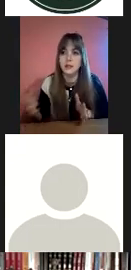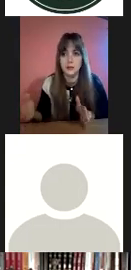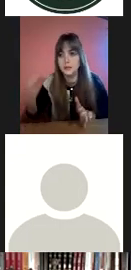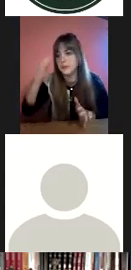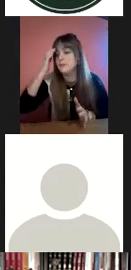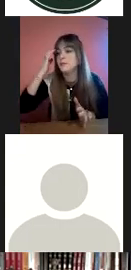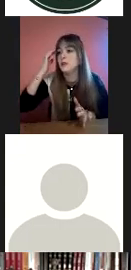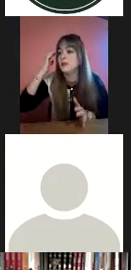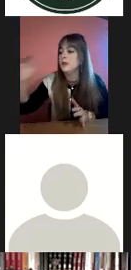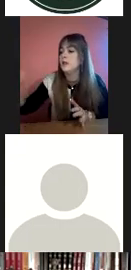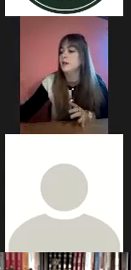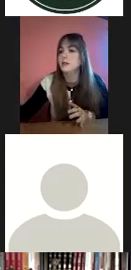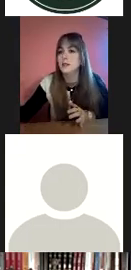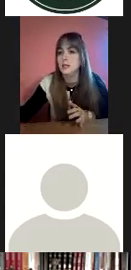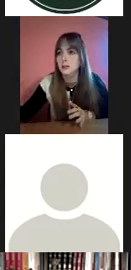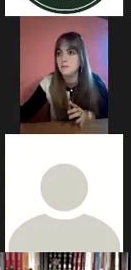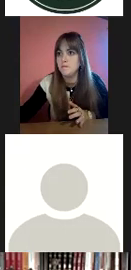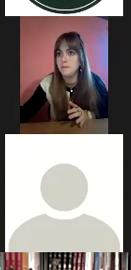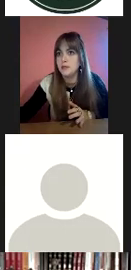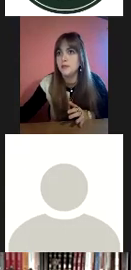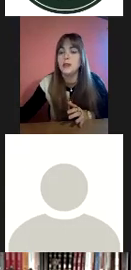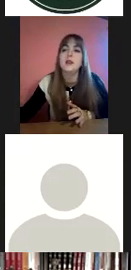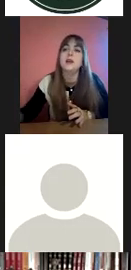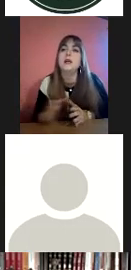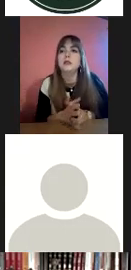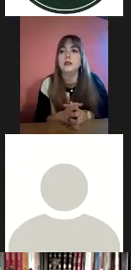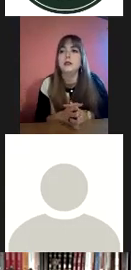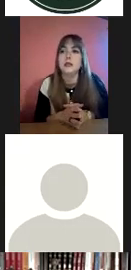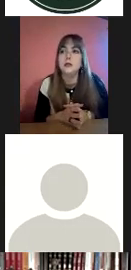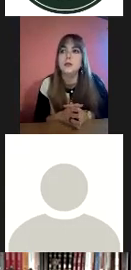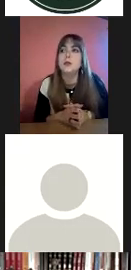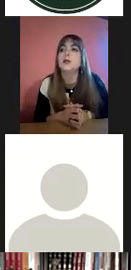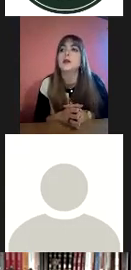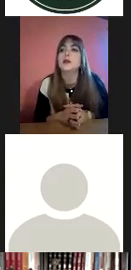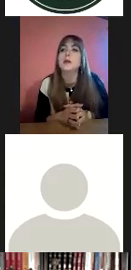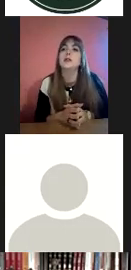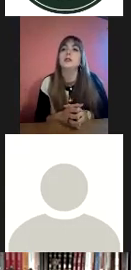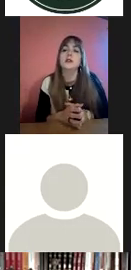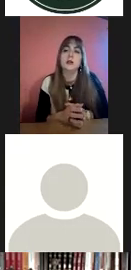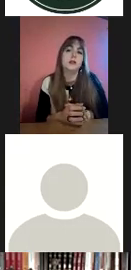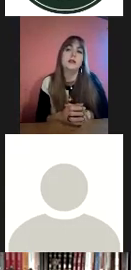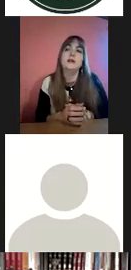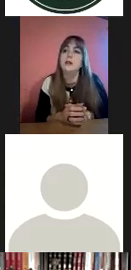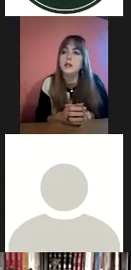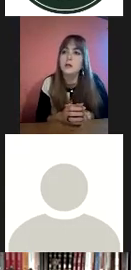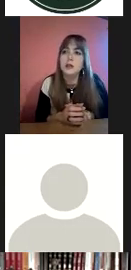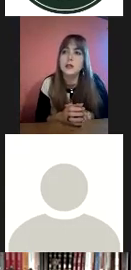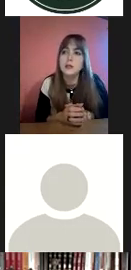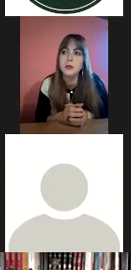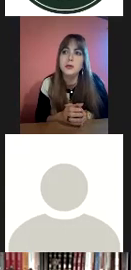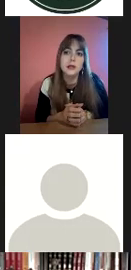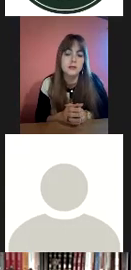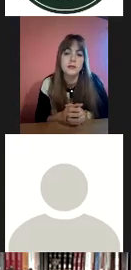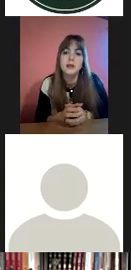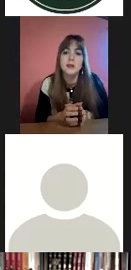perros y demás. Siguiente. Año 70, último brote de rabia. Bueno, esto que les comentaba, en la dictadura de la